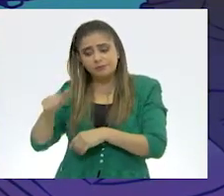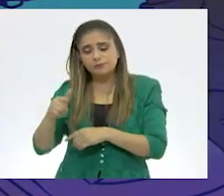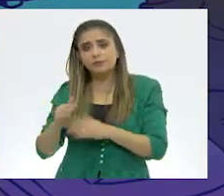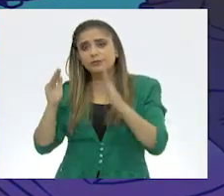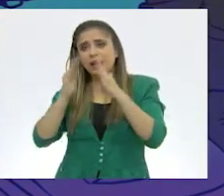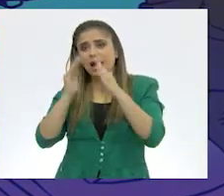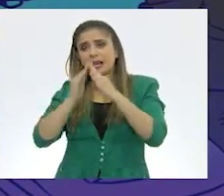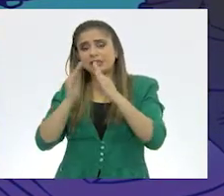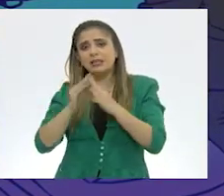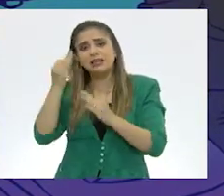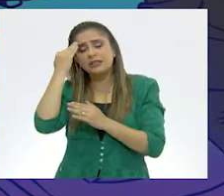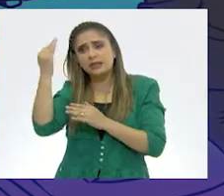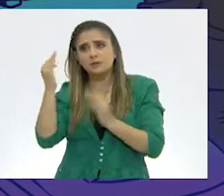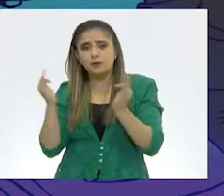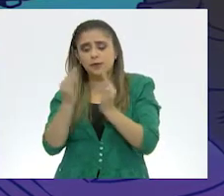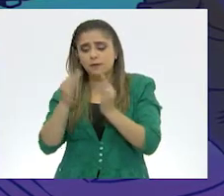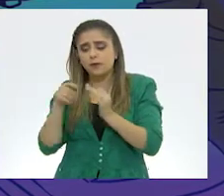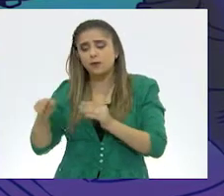para pasar el invierno.